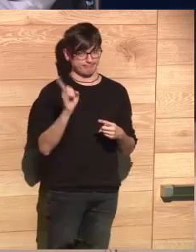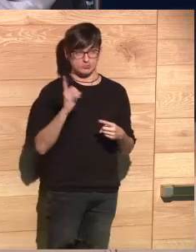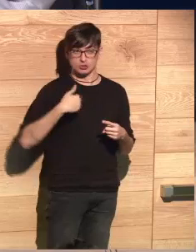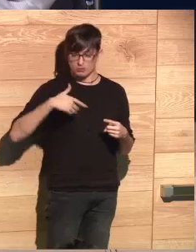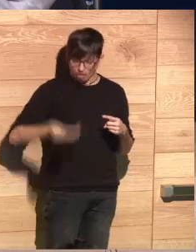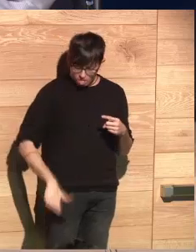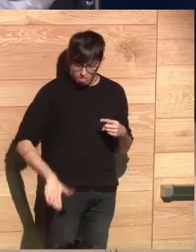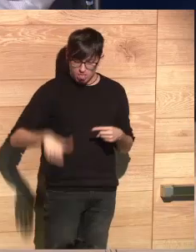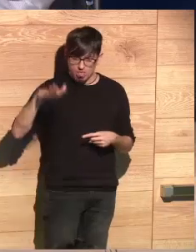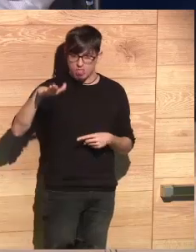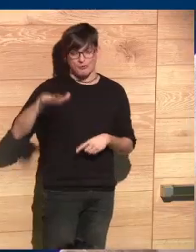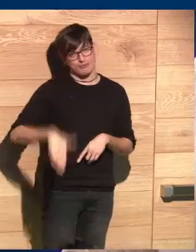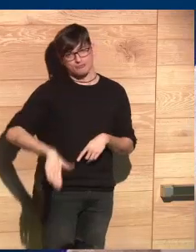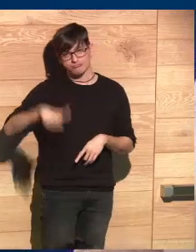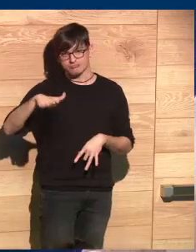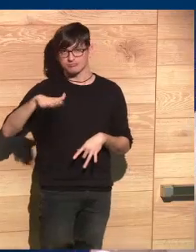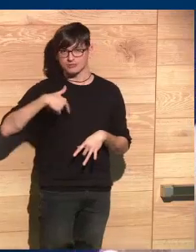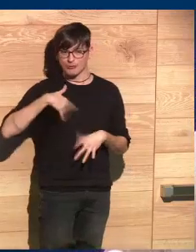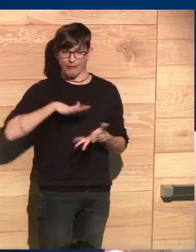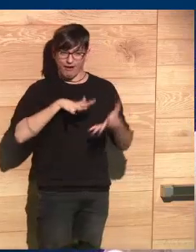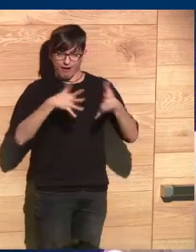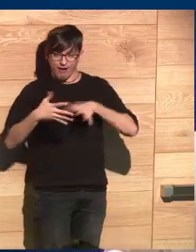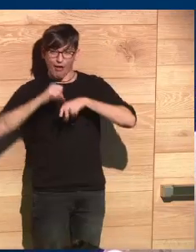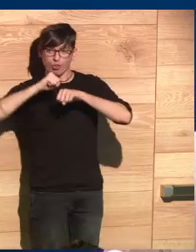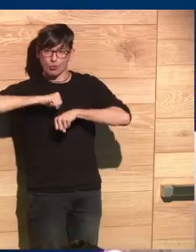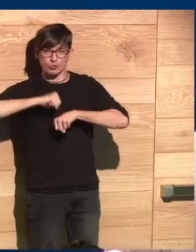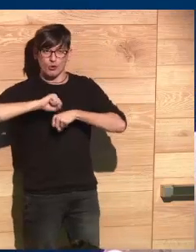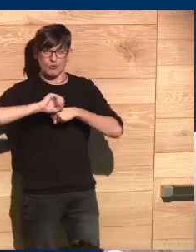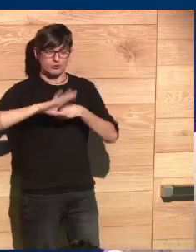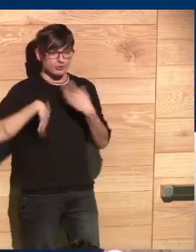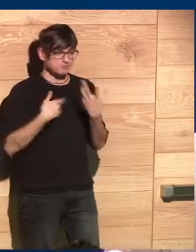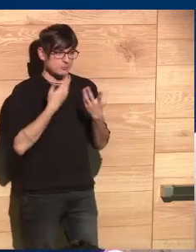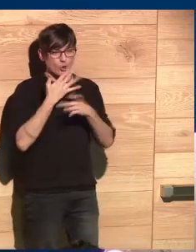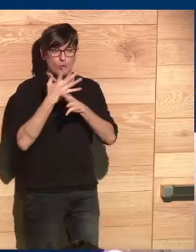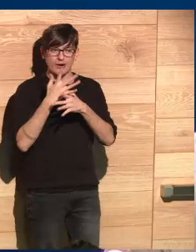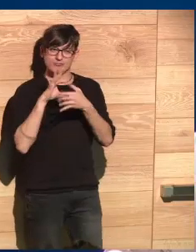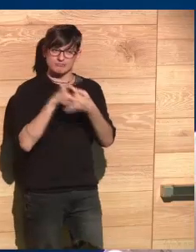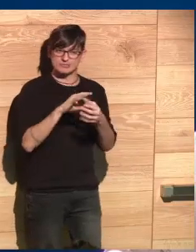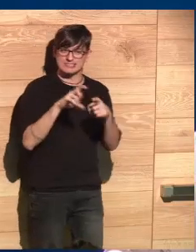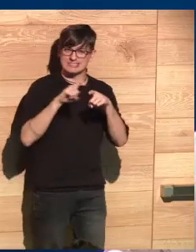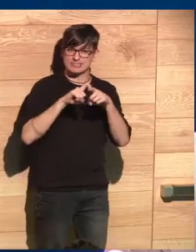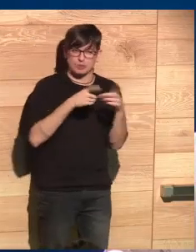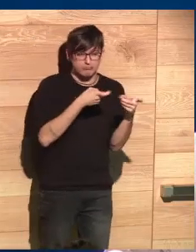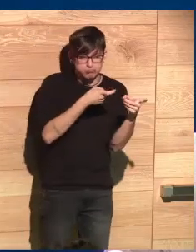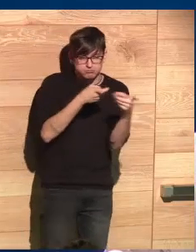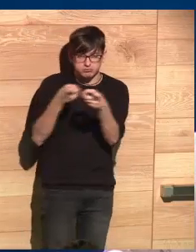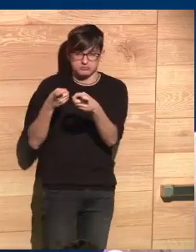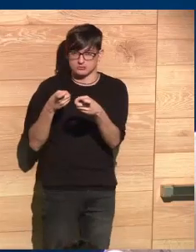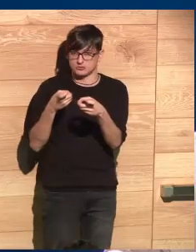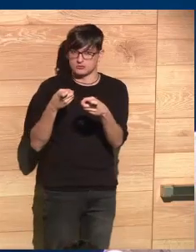crecido jugando, no he crecido, pero me he hecho adulto jugando a videojuegos de disparos, ¿no? Y yo he